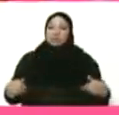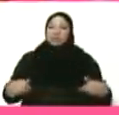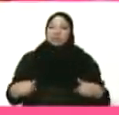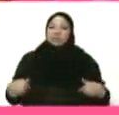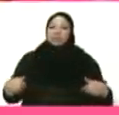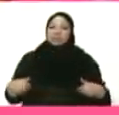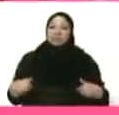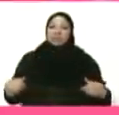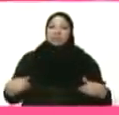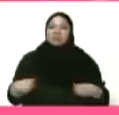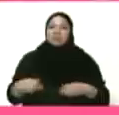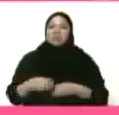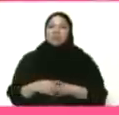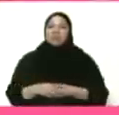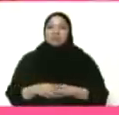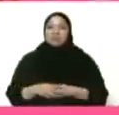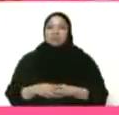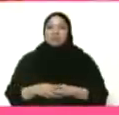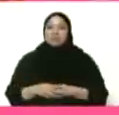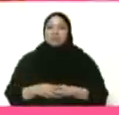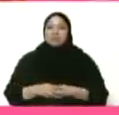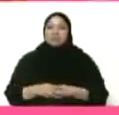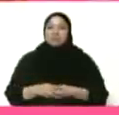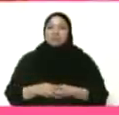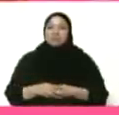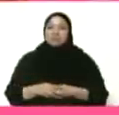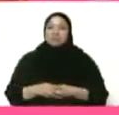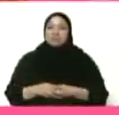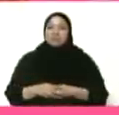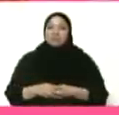otra cosas terribles